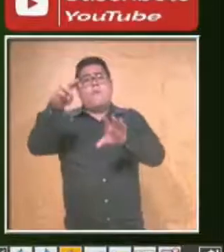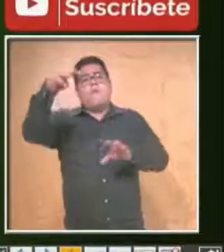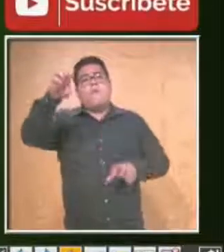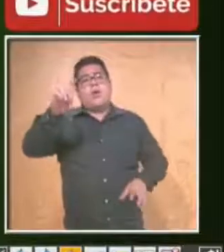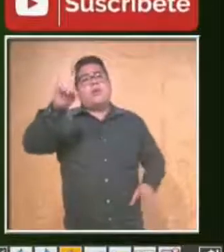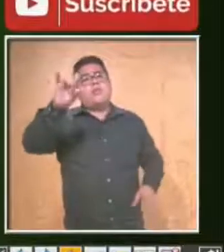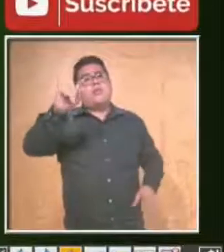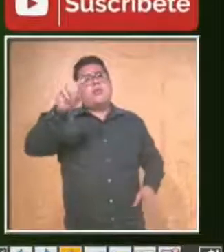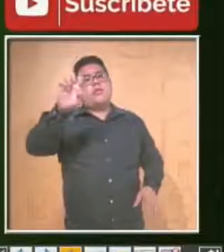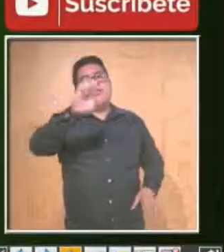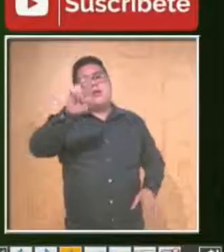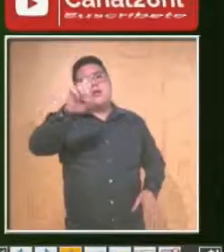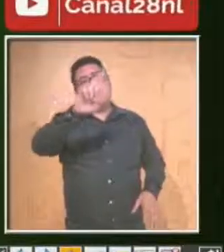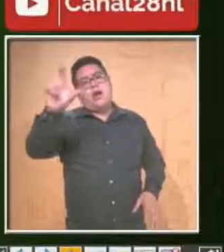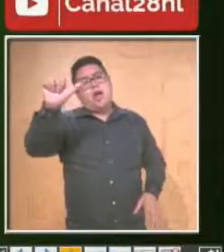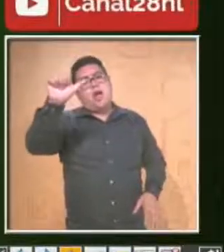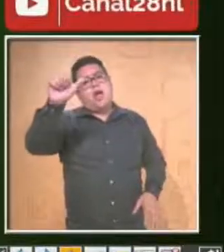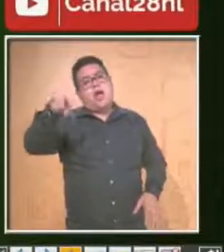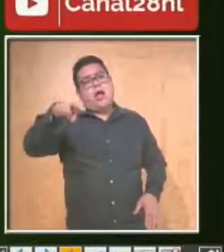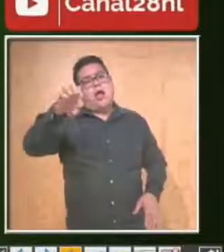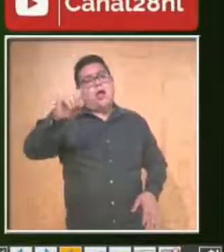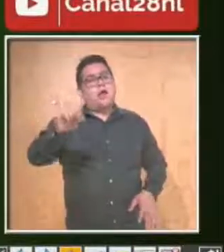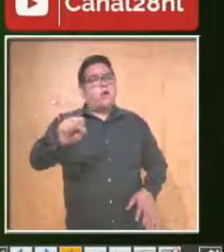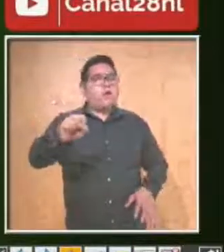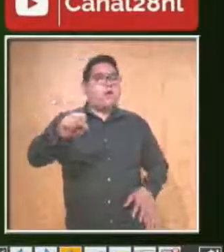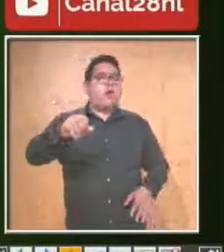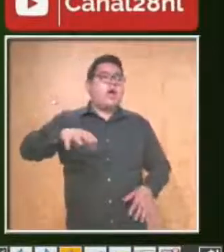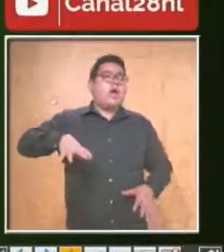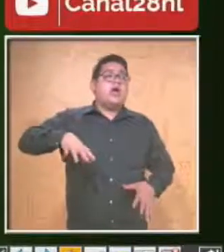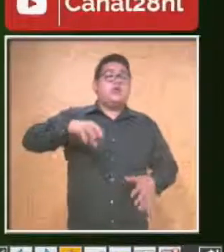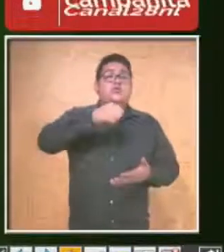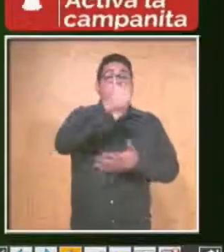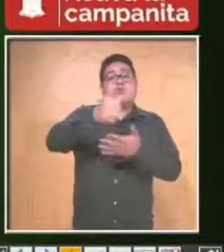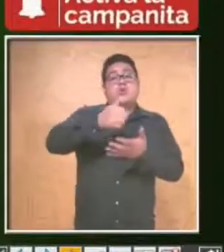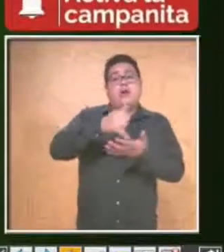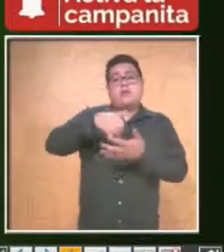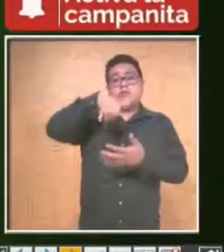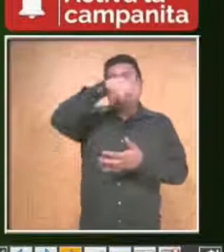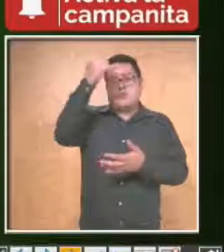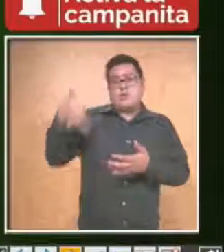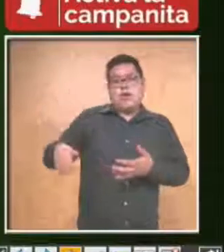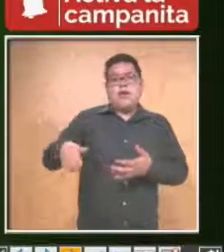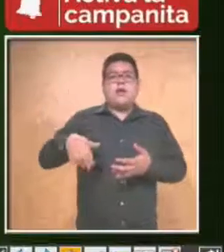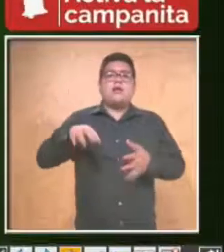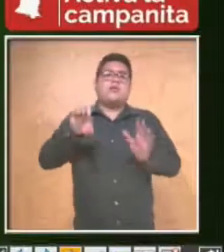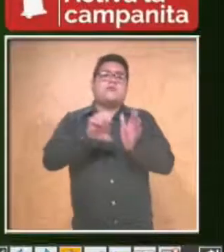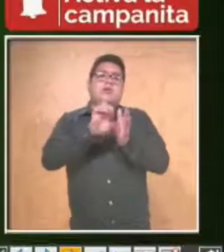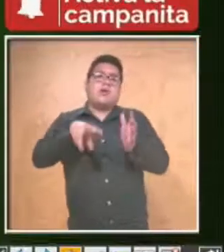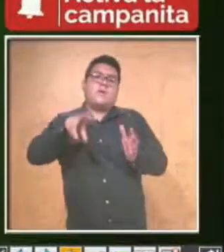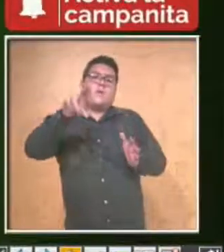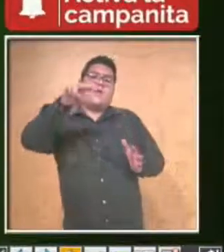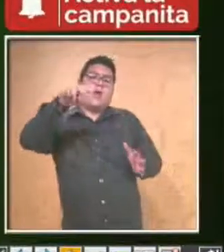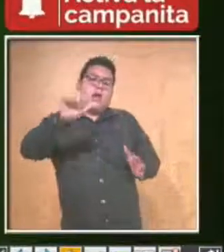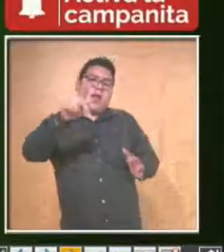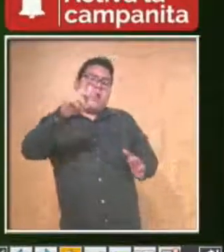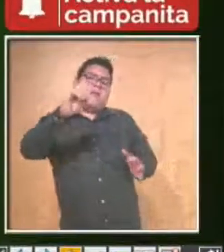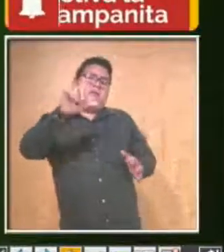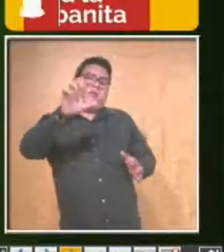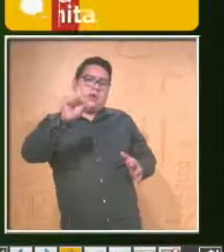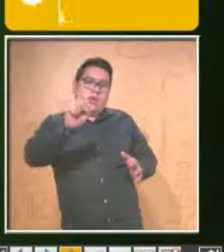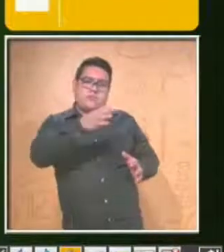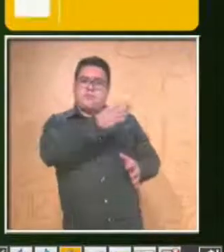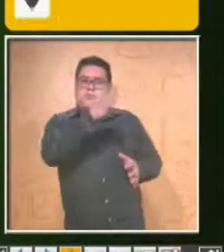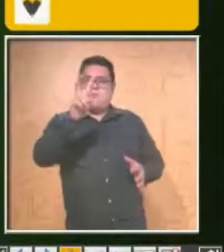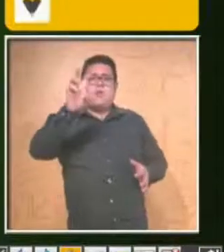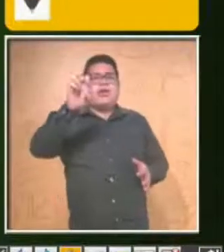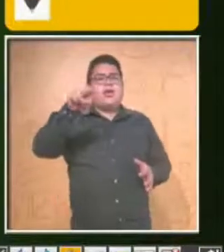las rutas. Las ciudades italianas que puedes ver ahí, Nápoles, Siena, Florencia, Venecia, Génova,